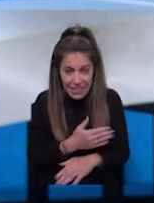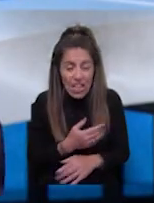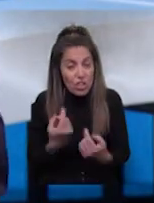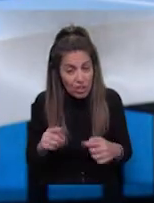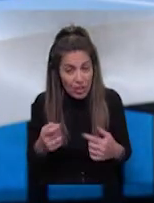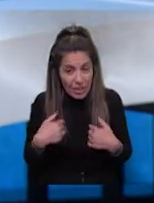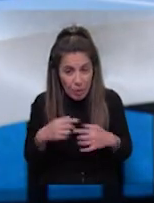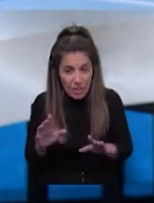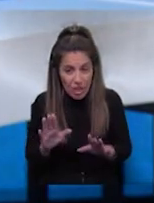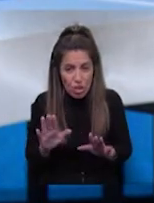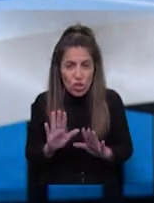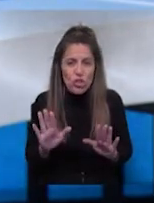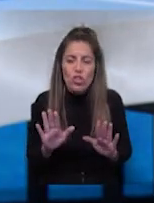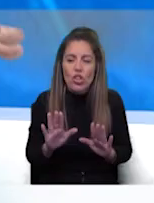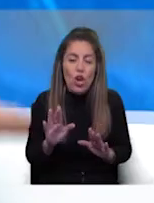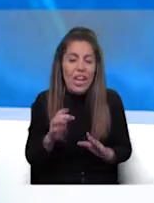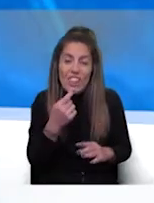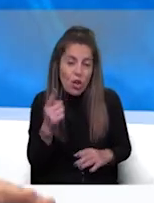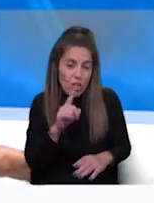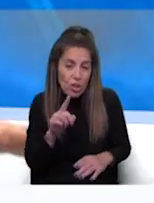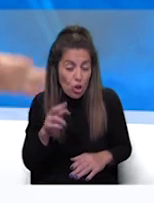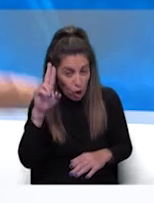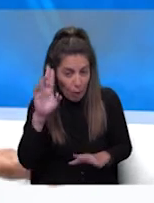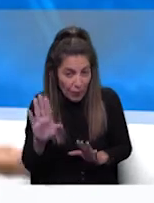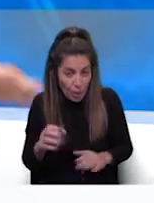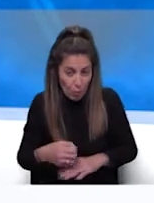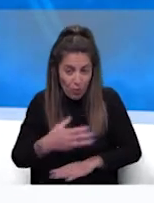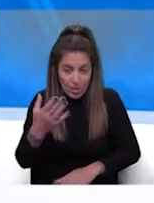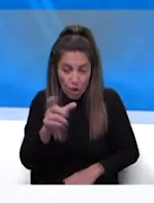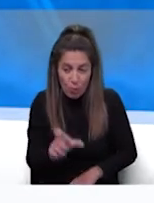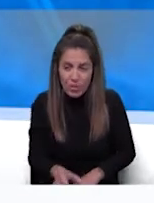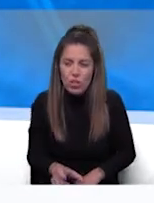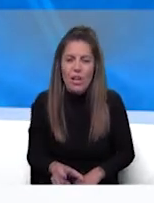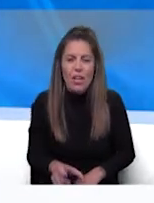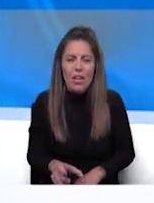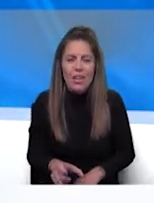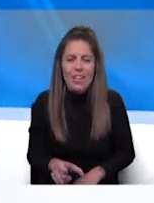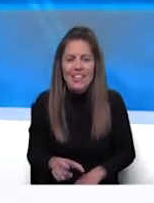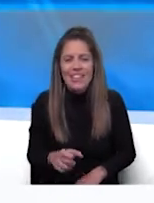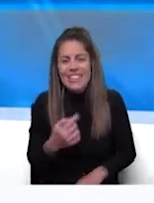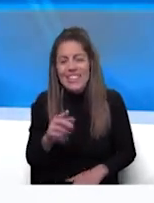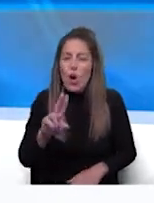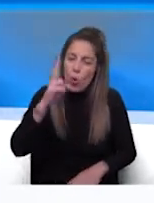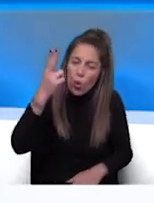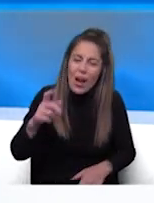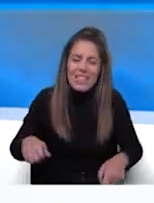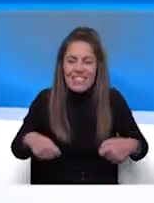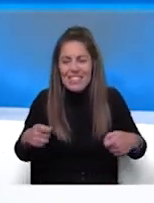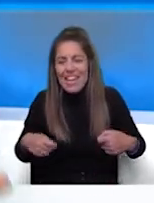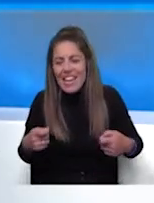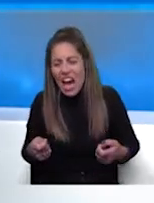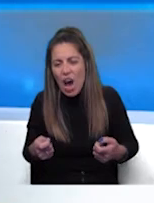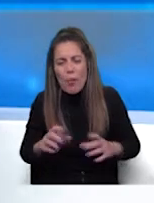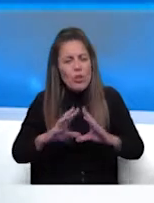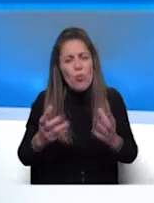a la mía, no le atribuyo ninguna intencionalidad, los respeto como profesionales y como personas. Las autoridades dicen, bueno, en Uruguay se lava, pero todo el mundo